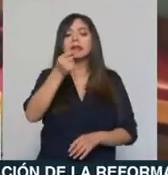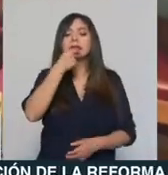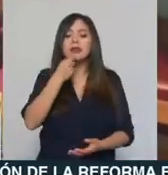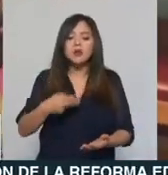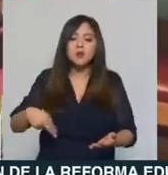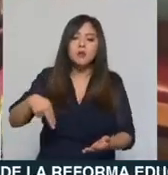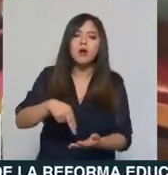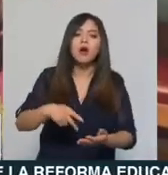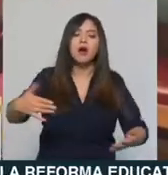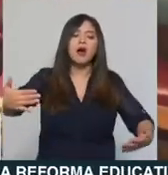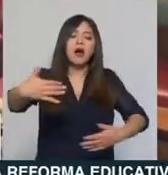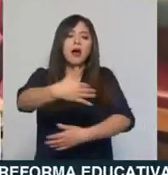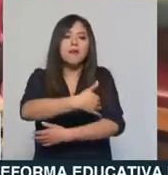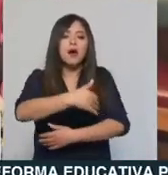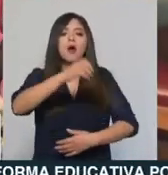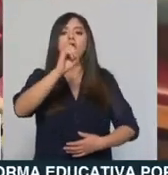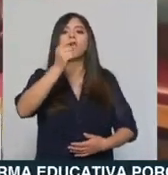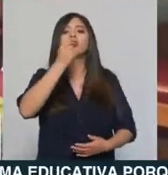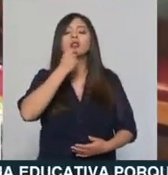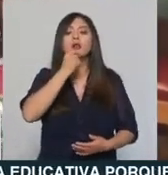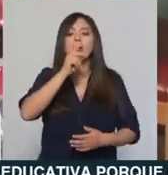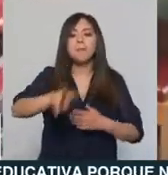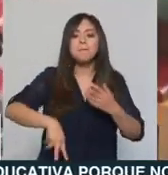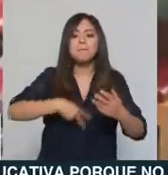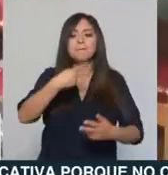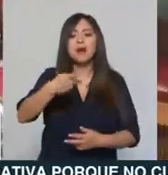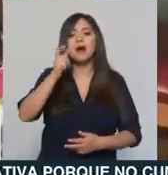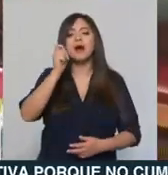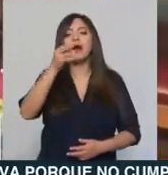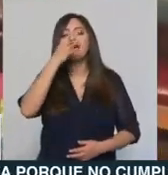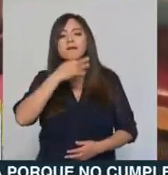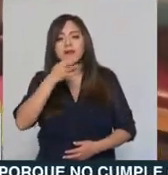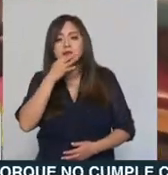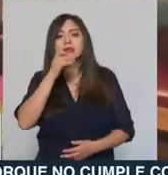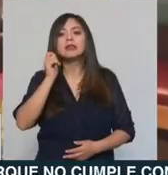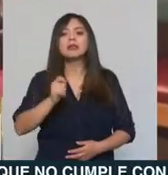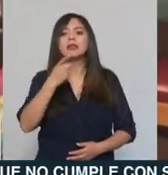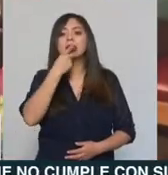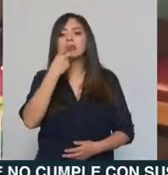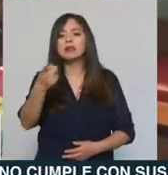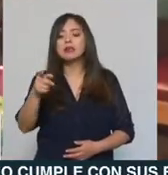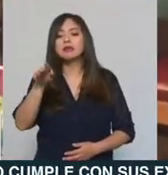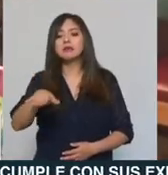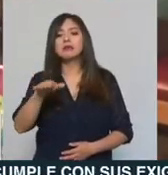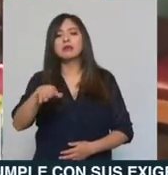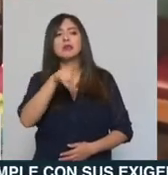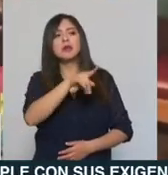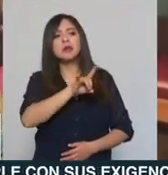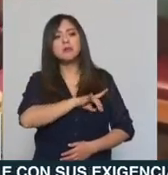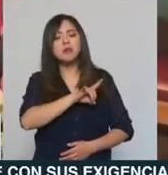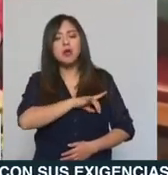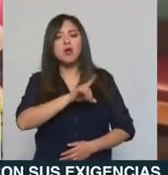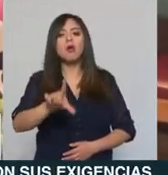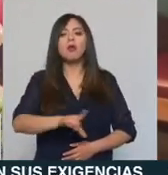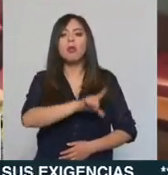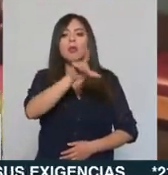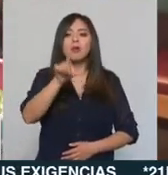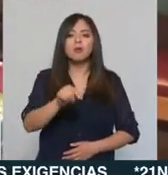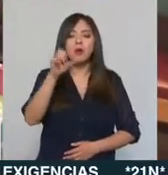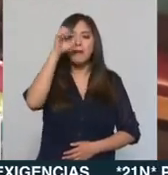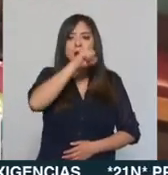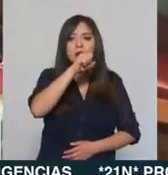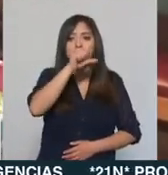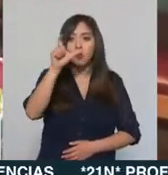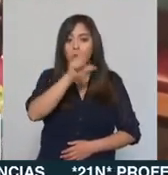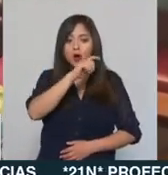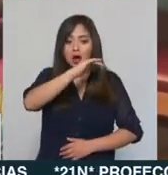¿no? O el clásico niño que llegas a una fiesta y que te dice el papá o la mamá, ¿sabes qué? Él tiene miedo a los payasos. Y al final del show el niño se quiere ir conmigo, ¿no?